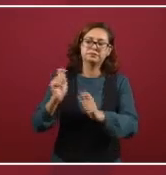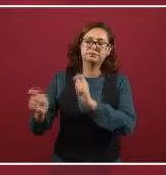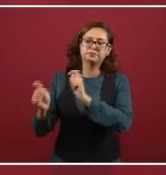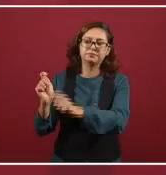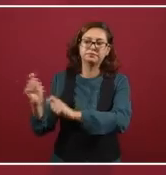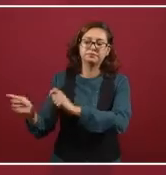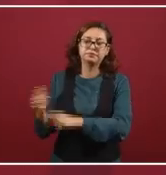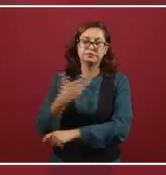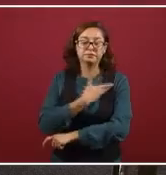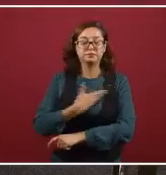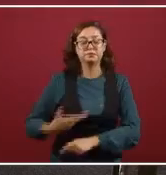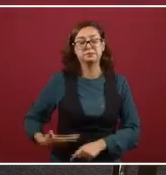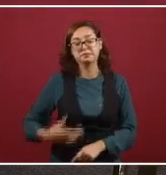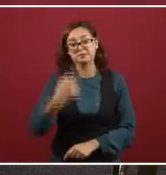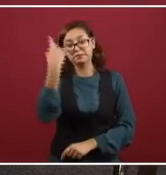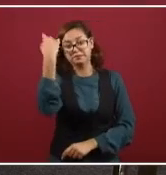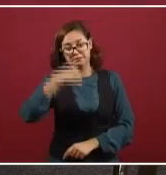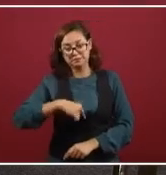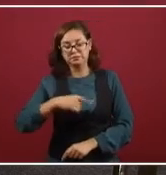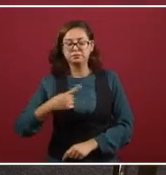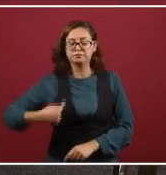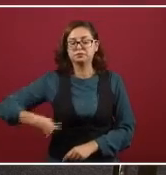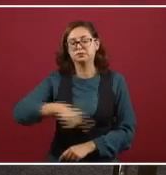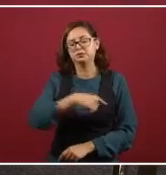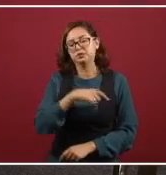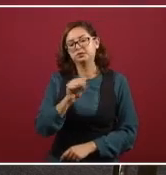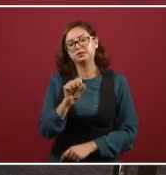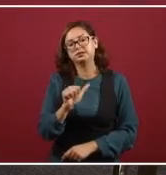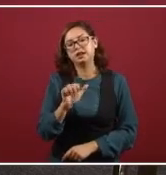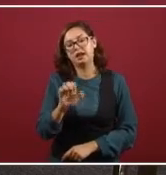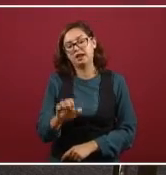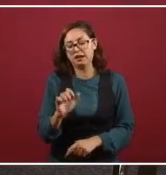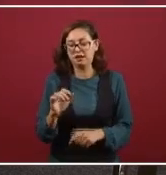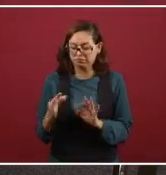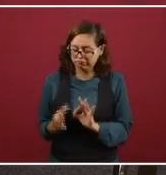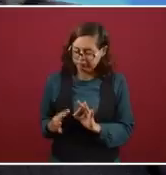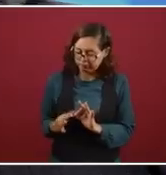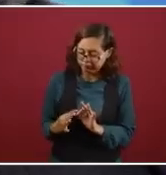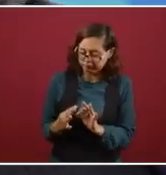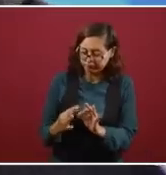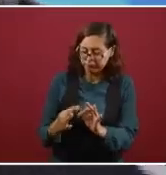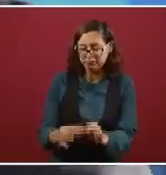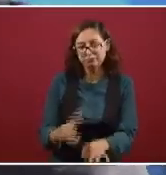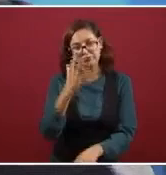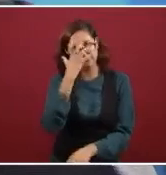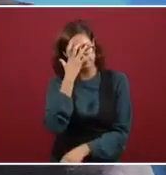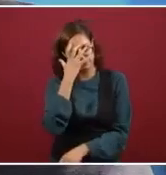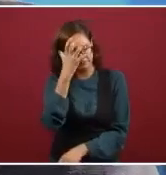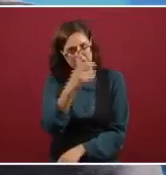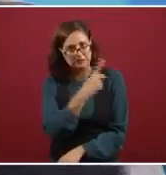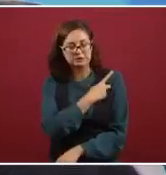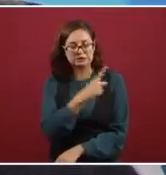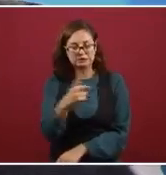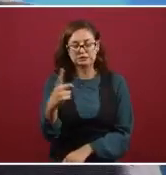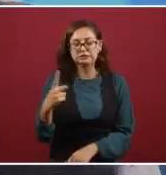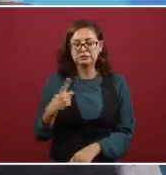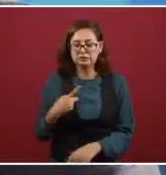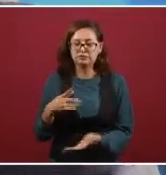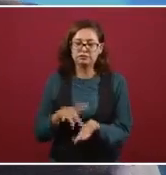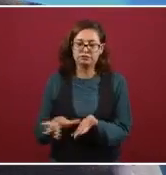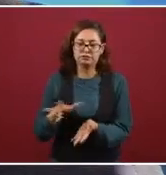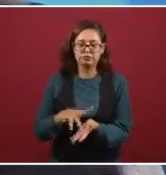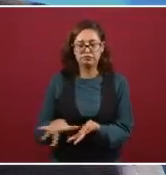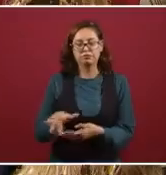lo que el Instituto para Devolverlo Probado daría celeridad y sería expedito el apoyo para dichos